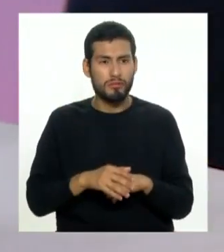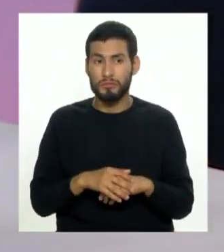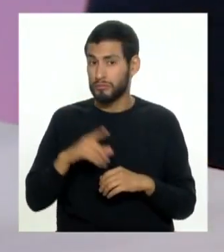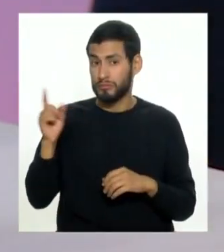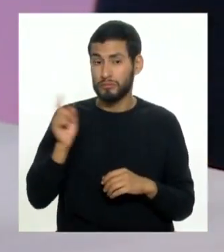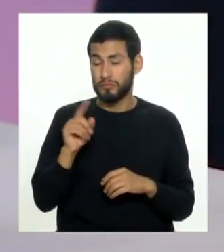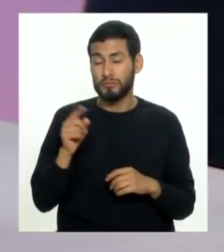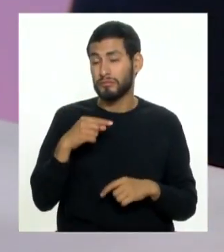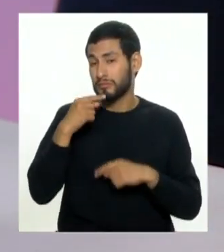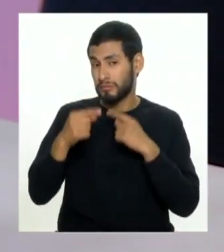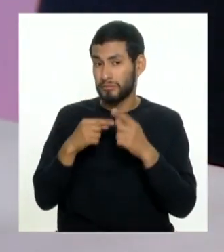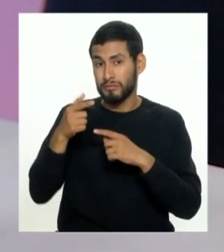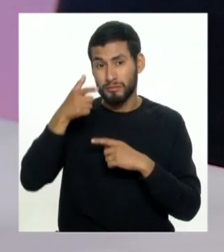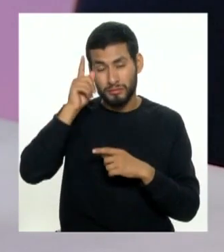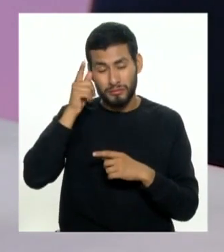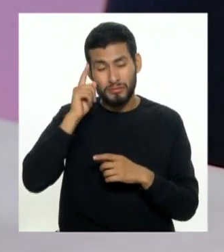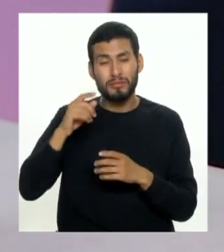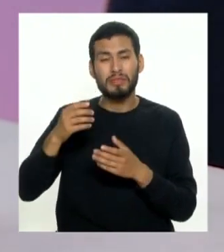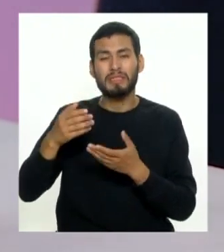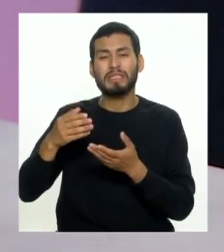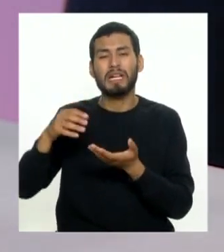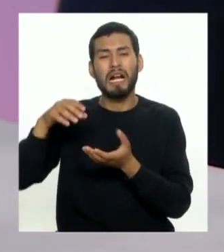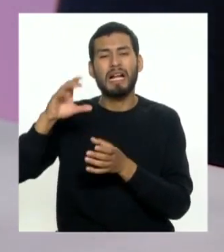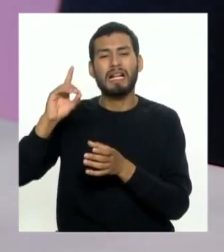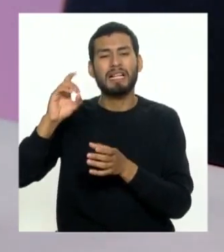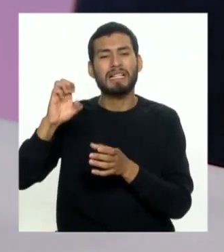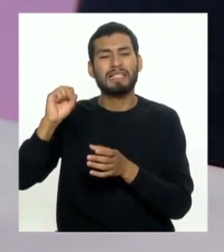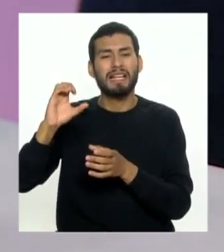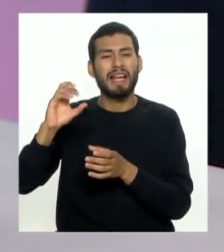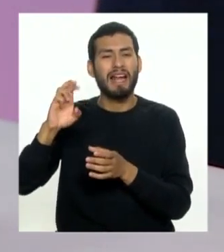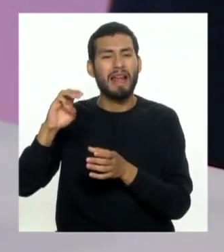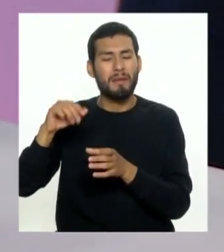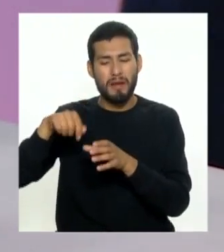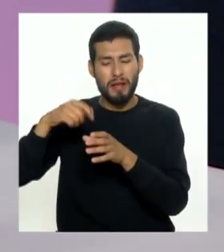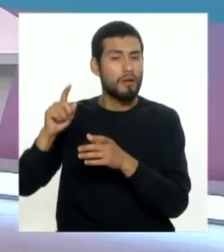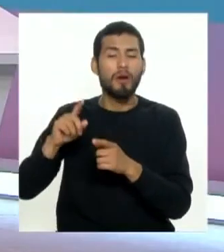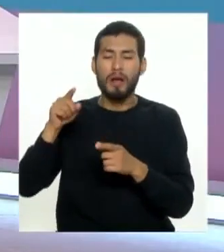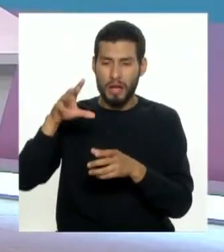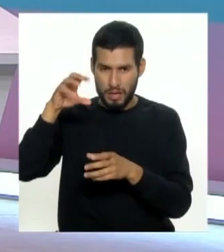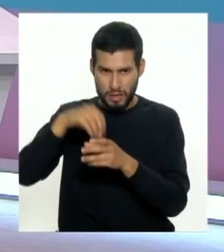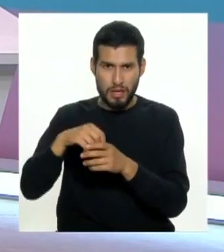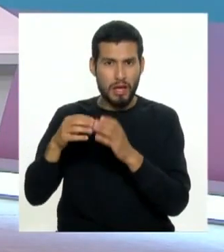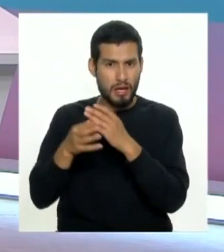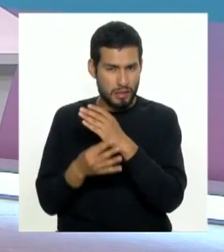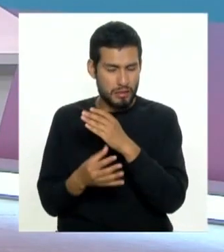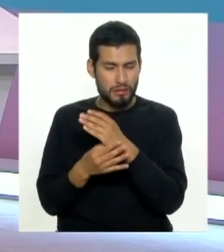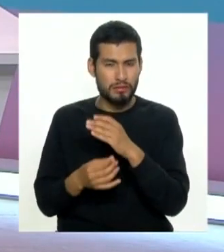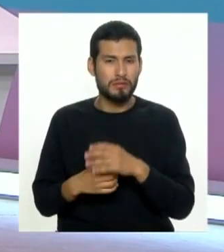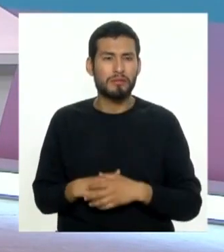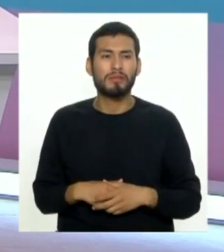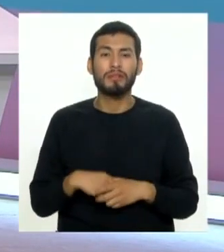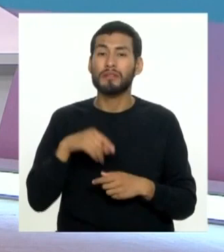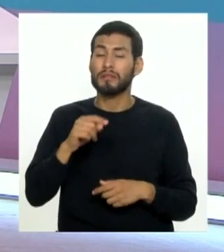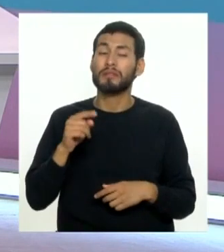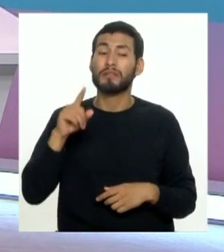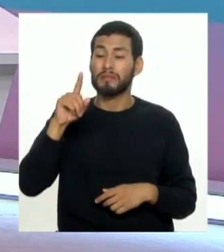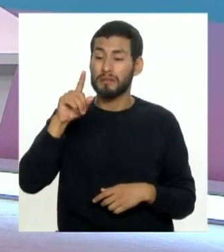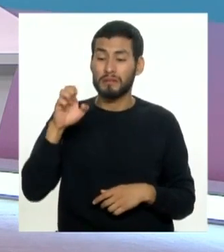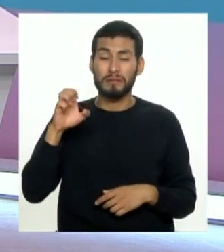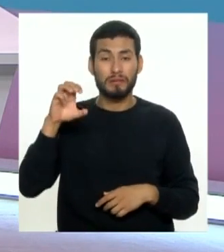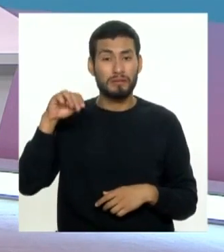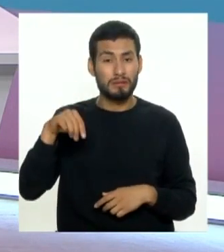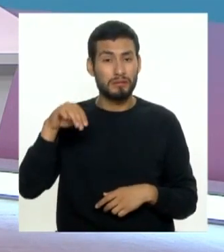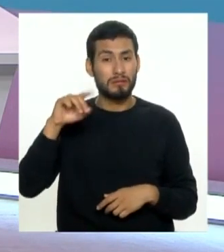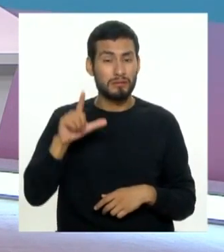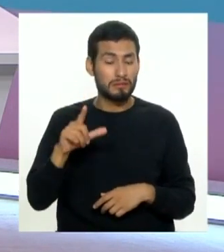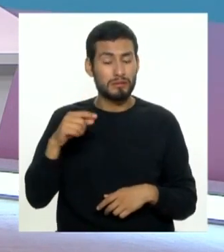es como a veces decimos, lácteos descremados, sino lácteos con grasa. Recordando que en 100 mililitros de